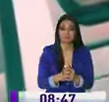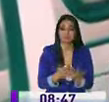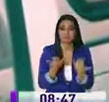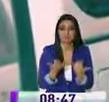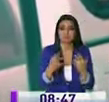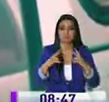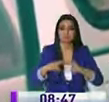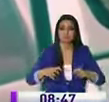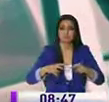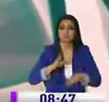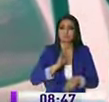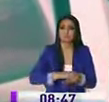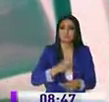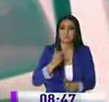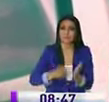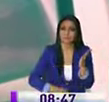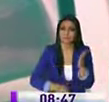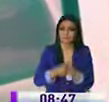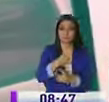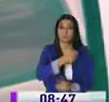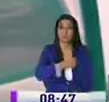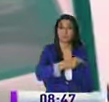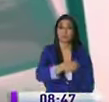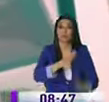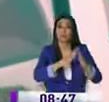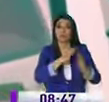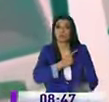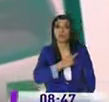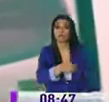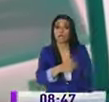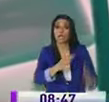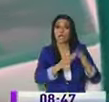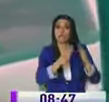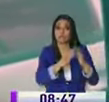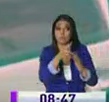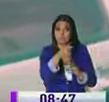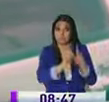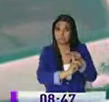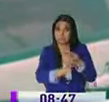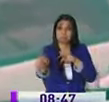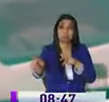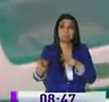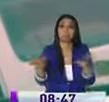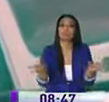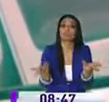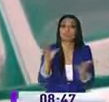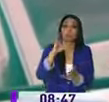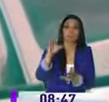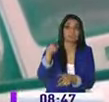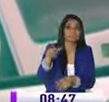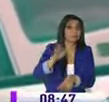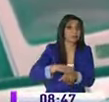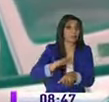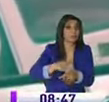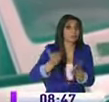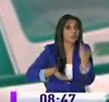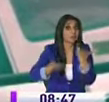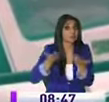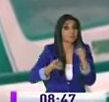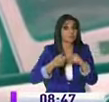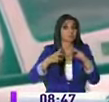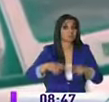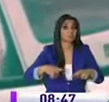crimen el cual es el actual paradero del dueño de casa señalado como el principal sospechoso hasta que las indagaciones